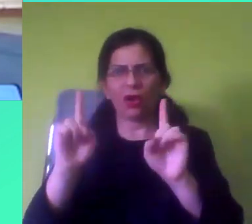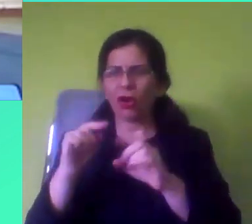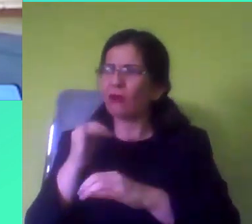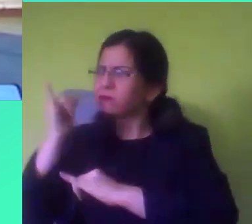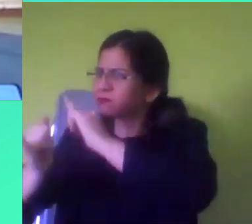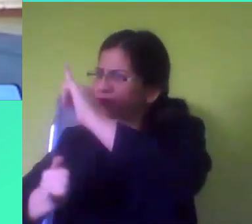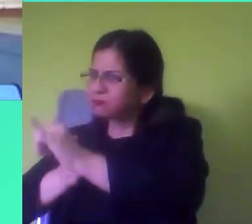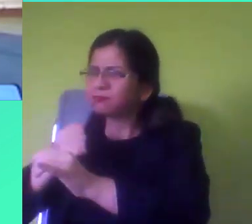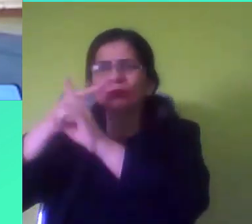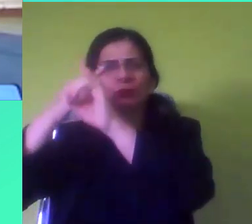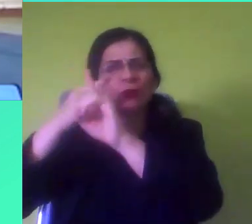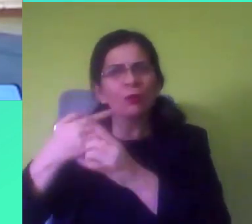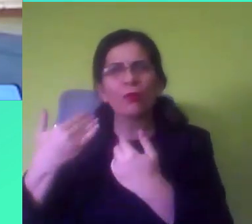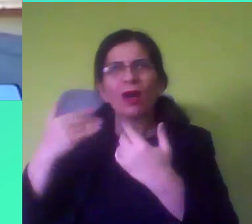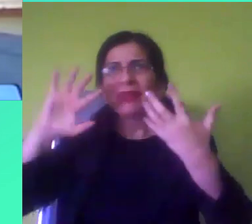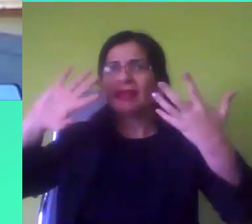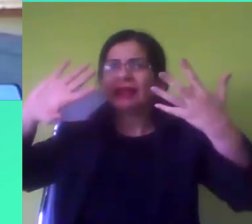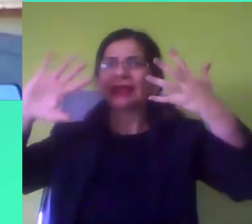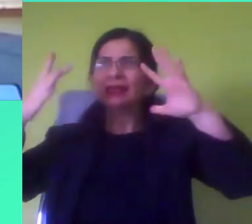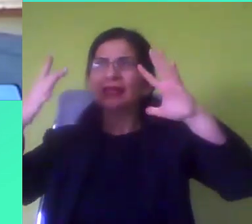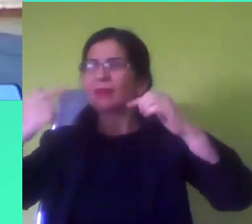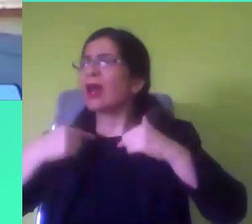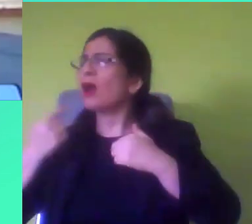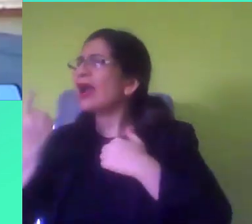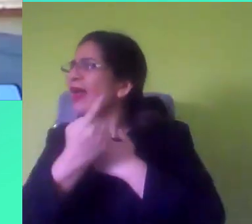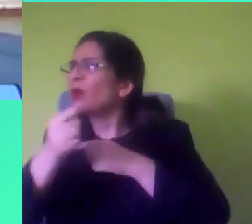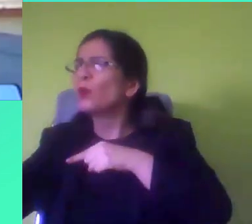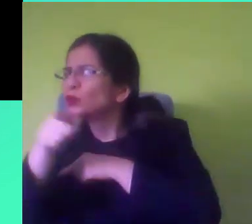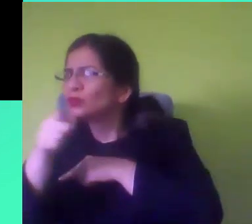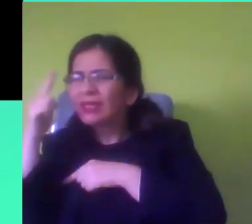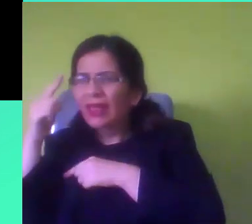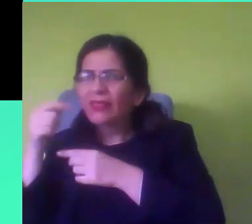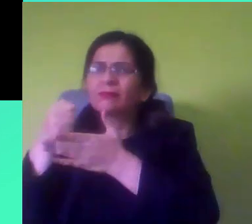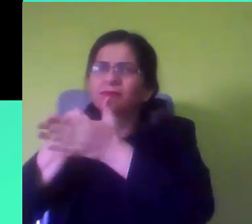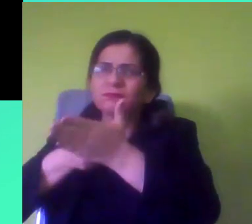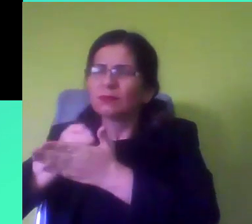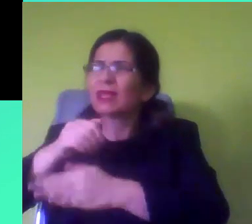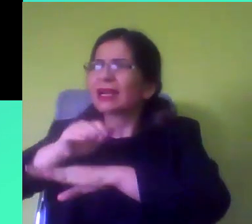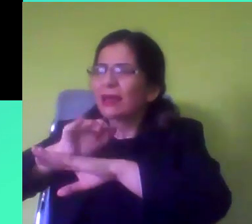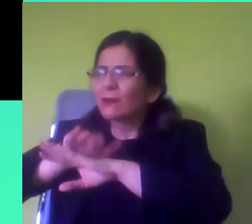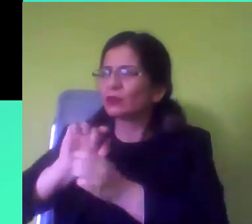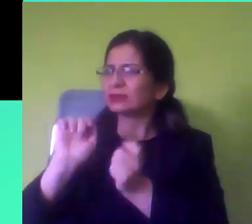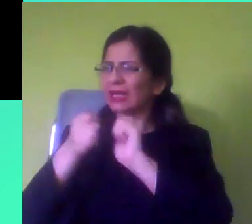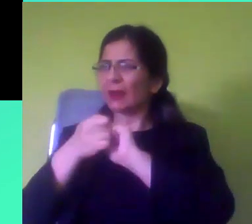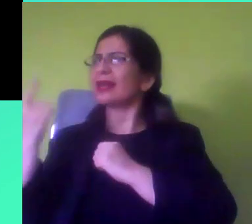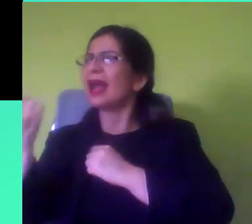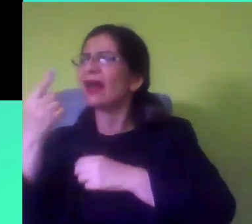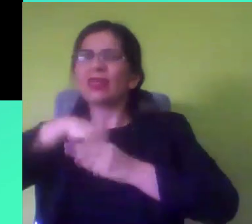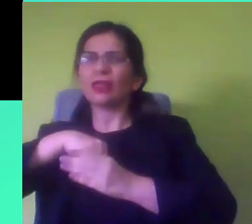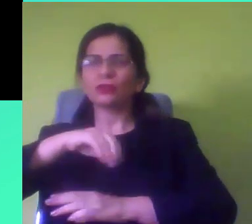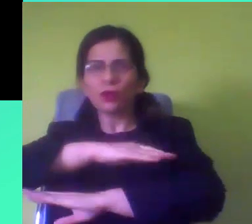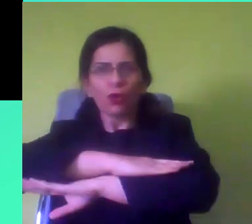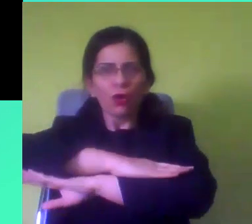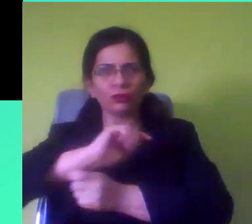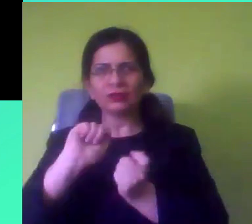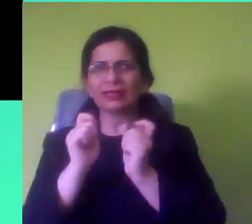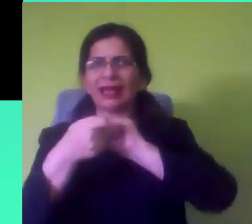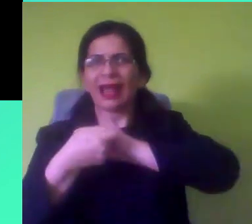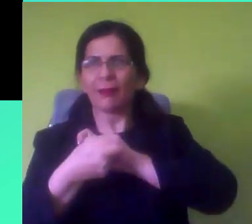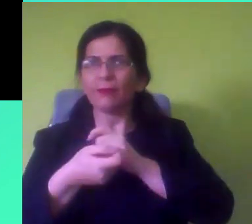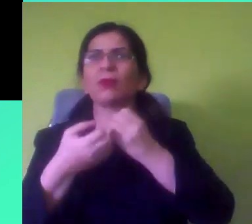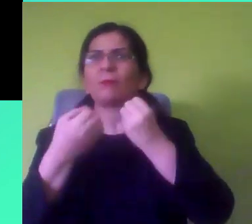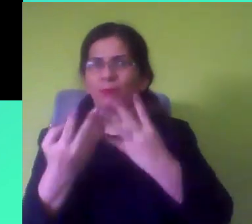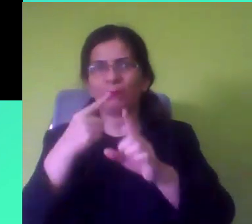nunca olvidarse del aspecto de que nosotros podemos justamente generar ese cambio que el